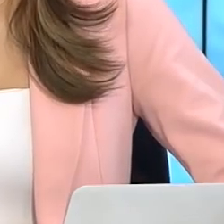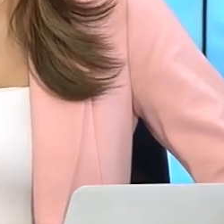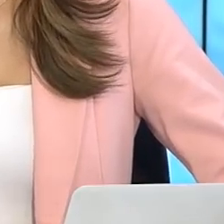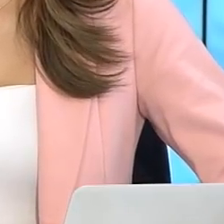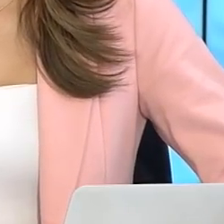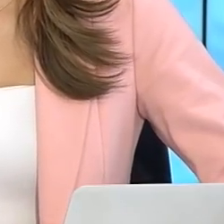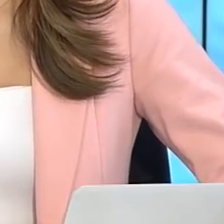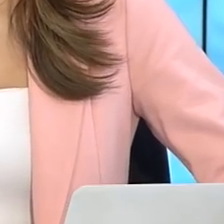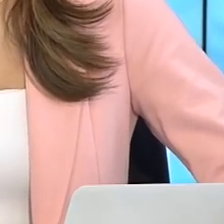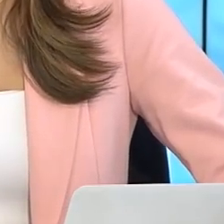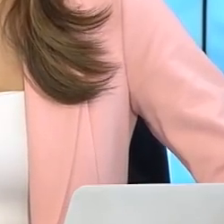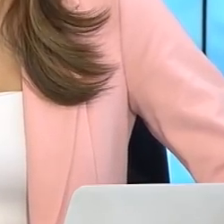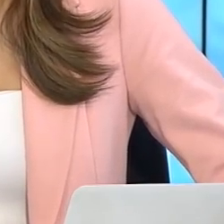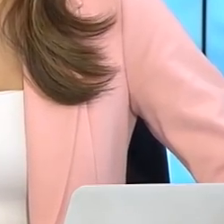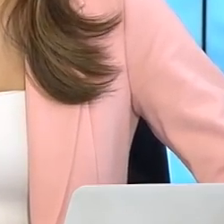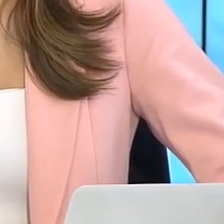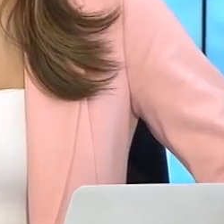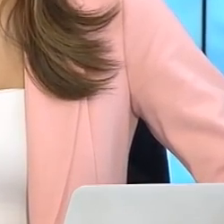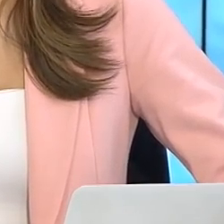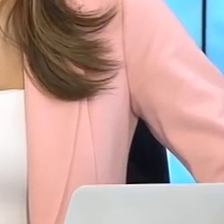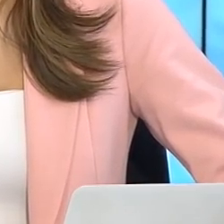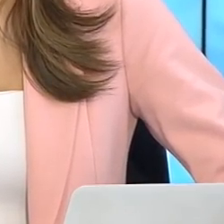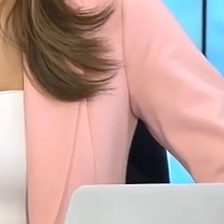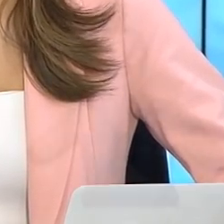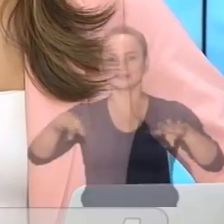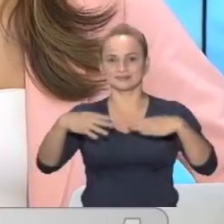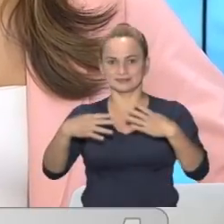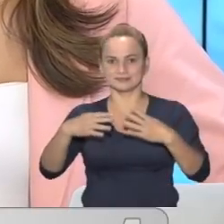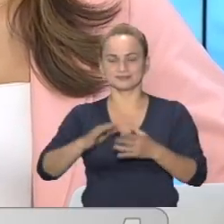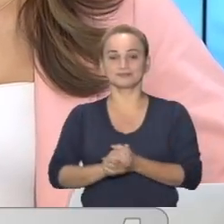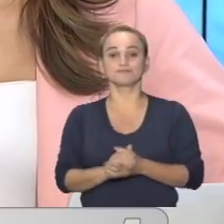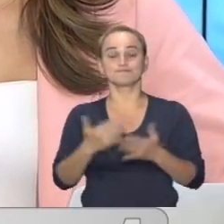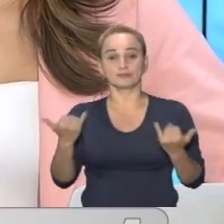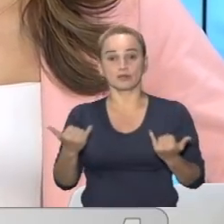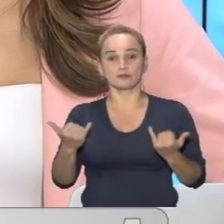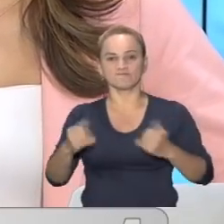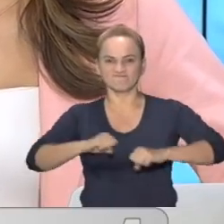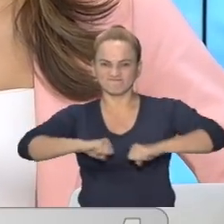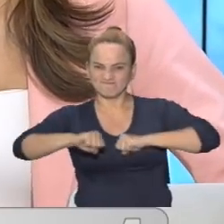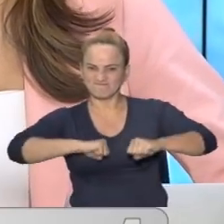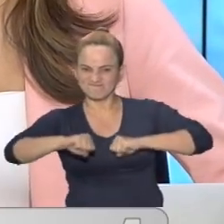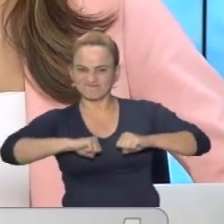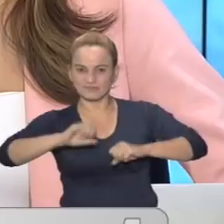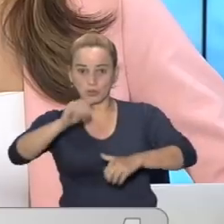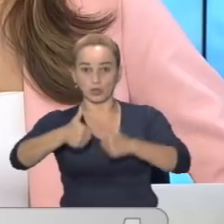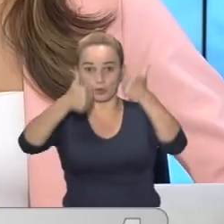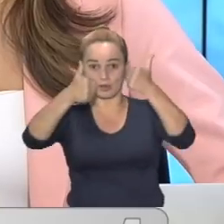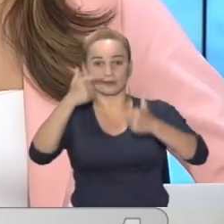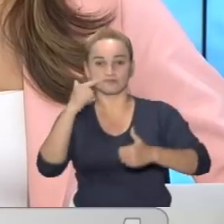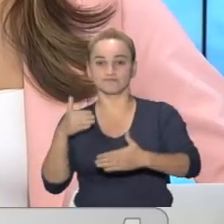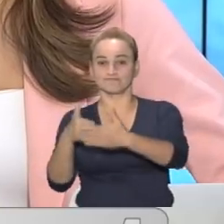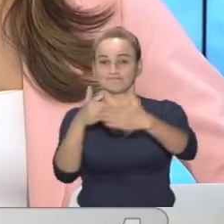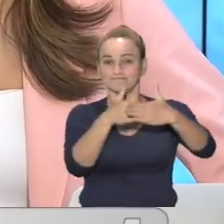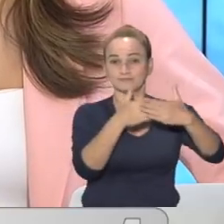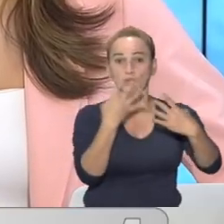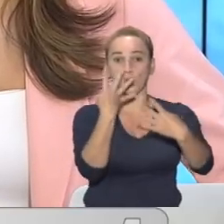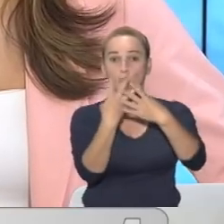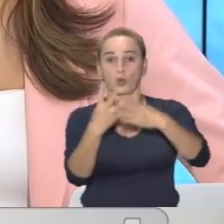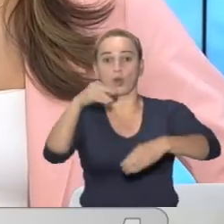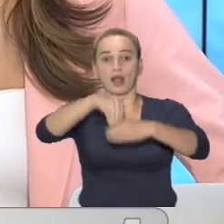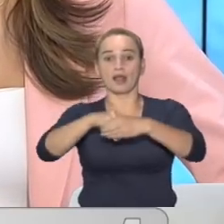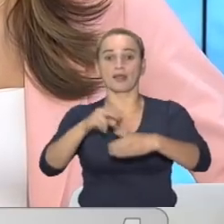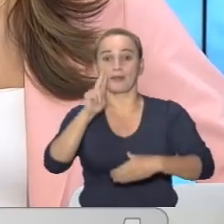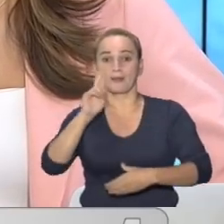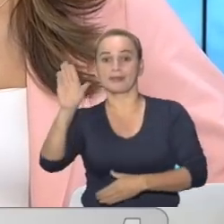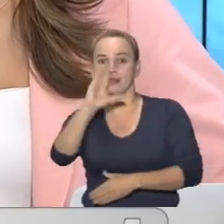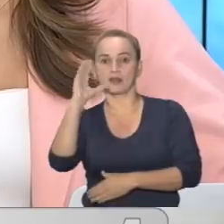Seguimos en Noticentro 1 CMI. Gracias por continuar con nosotros. En un operativo contra la extorsión en 45 cárceles del país,